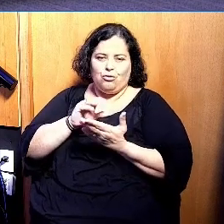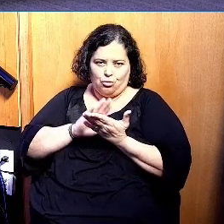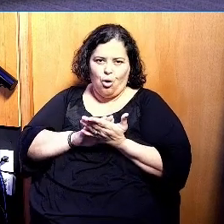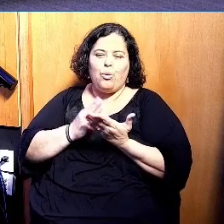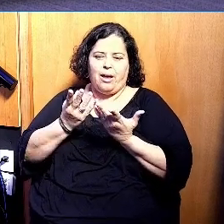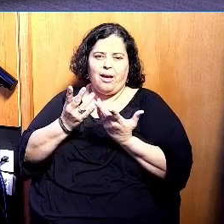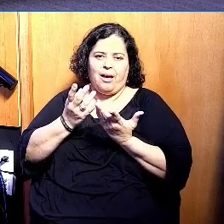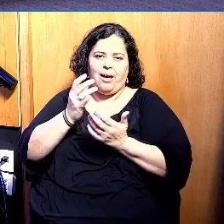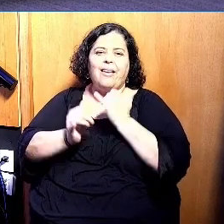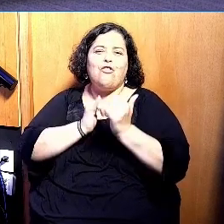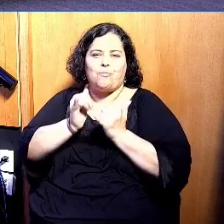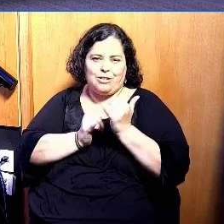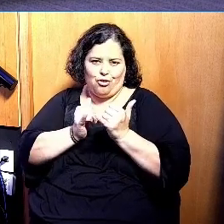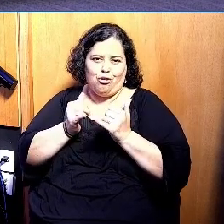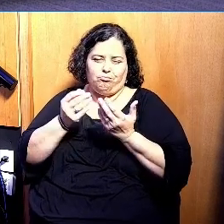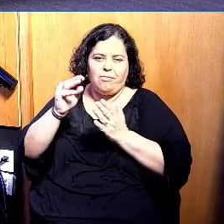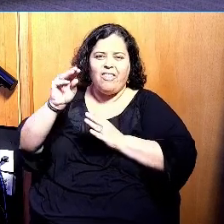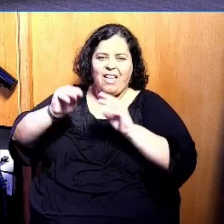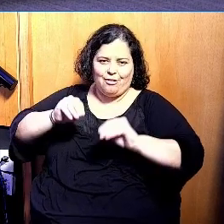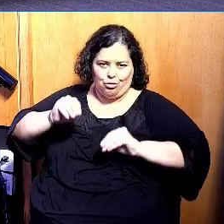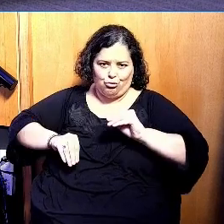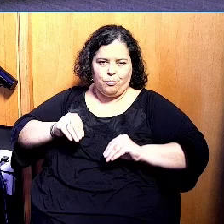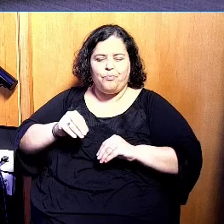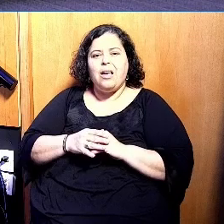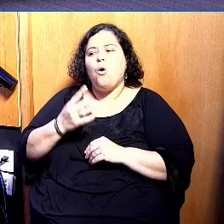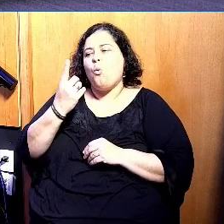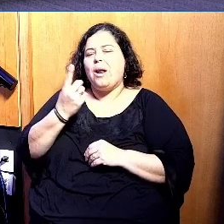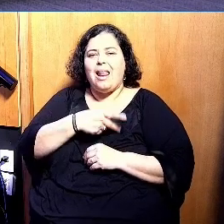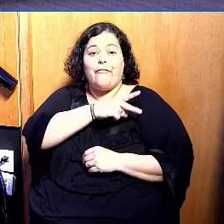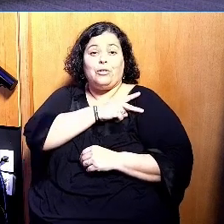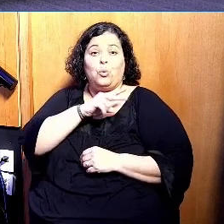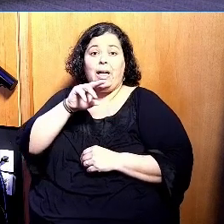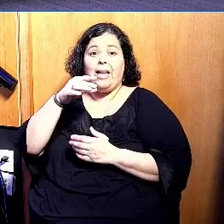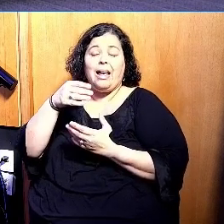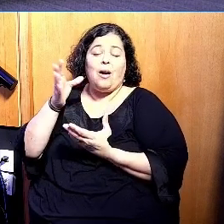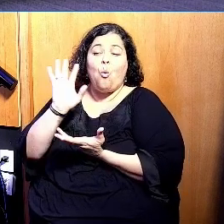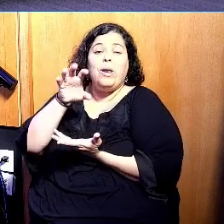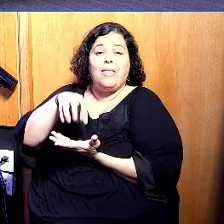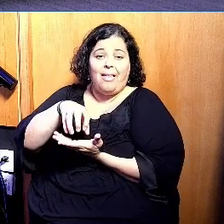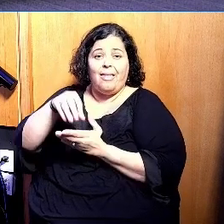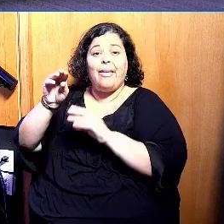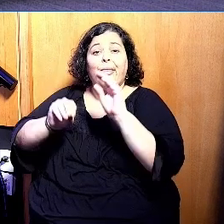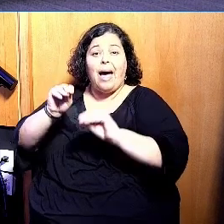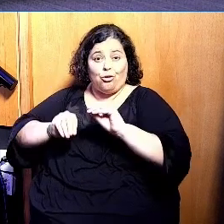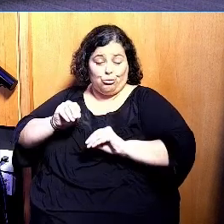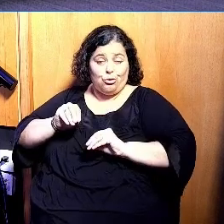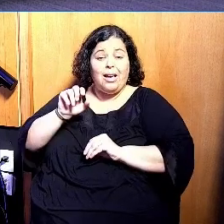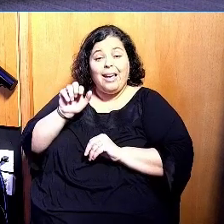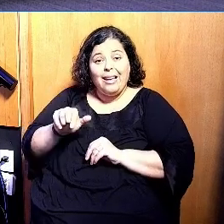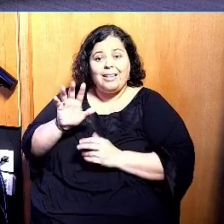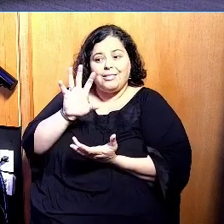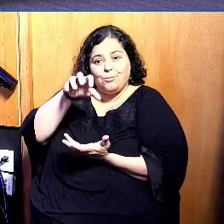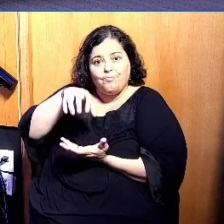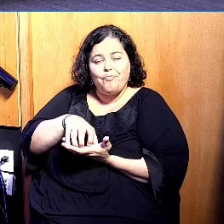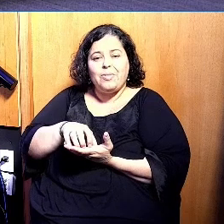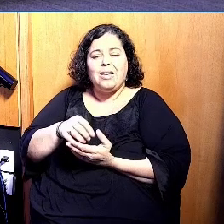datos, que una es, bueno, la jefatura de la unidad de datos, que podemos decir que se equivale con ese rol nuevo que aparece hoy en día, que es el de